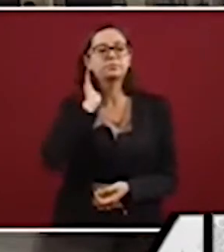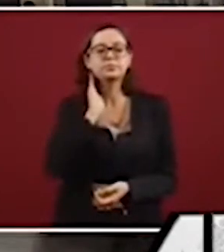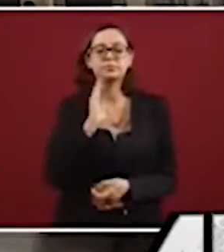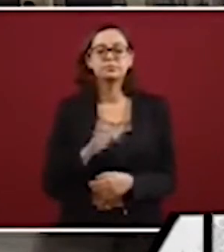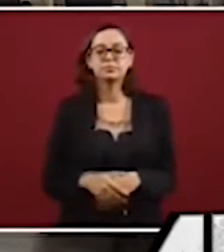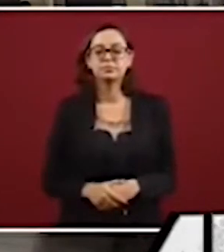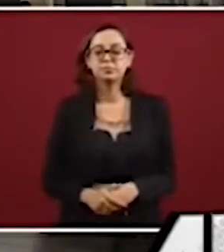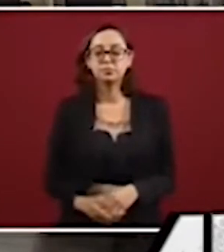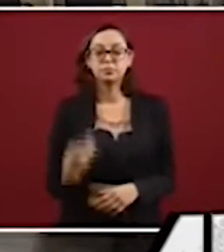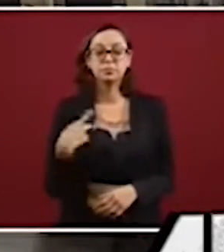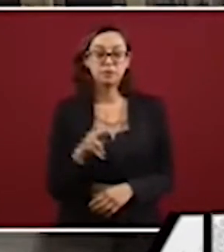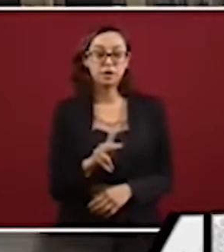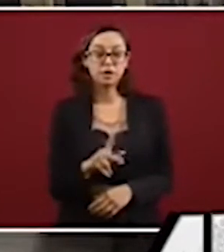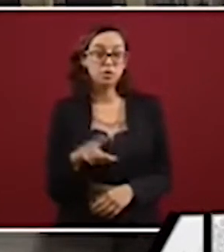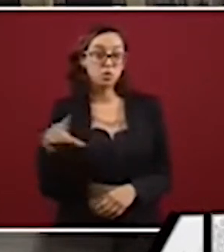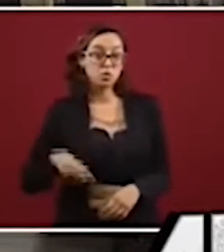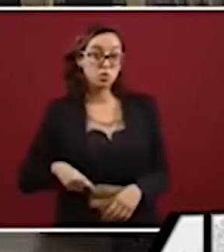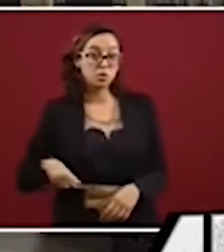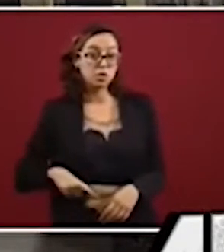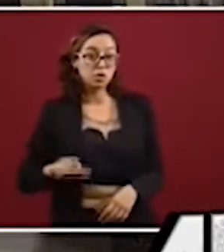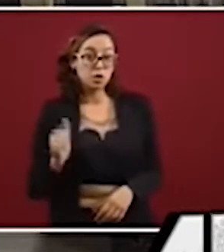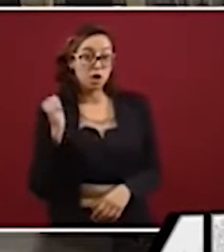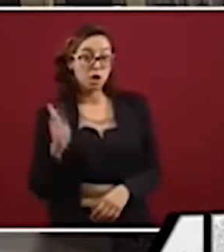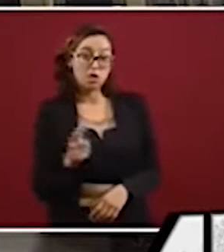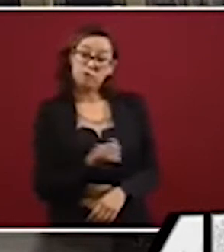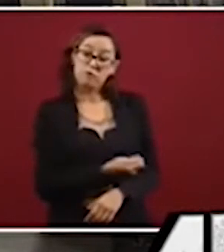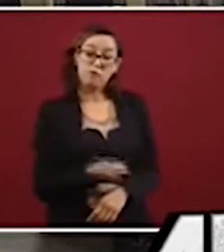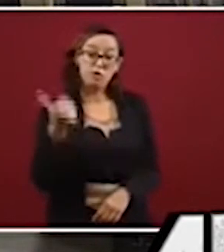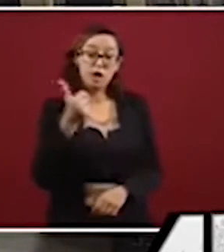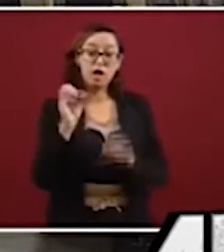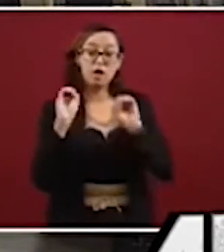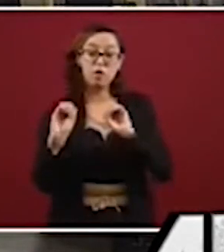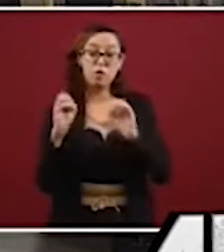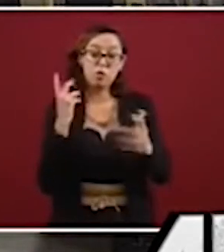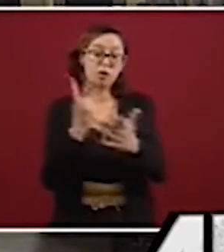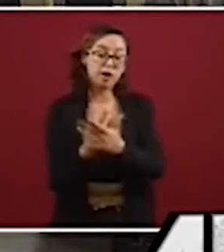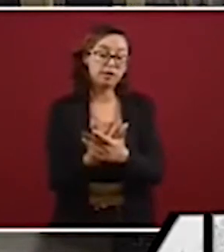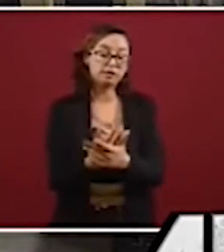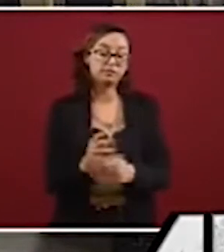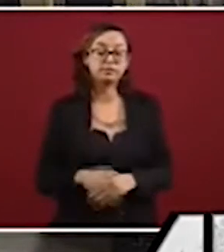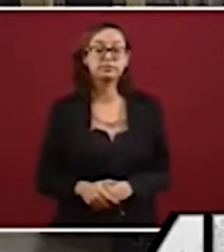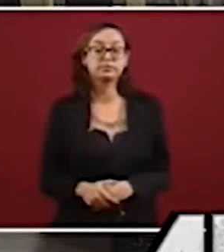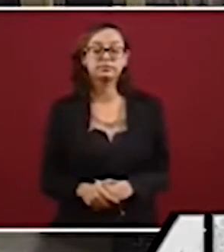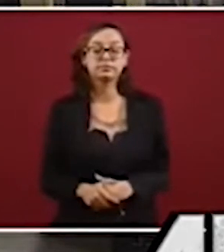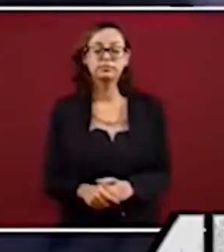directamente de que si se va o cárcel? Es que